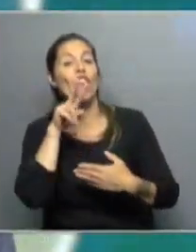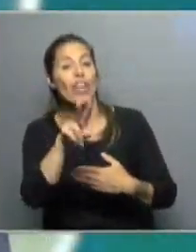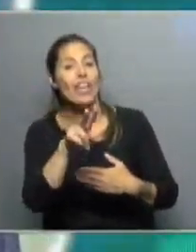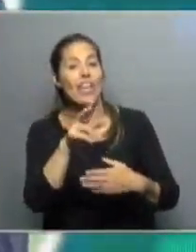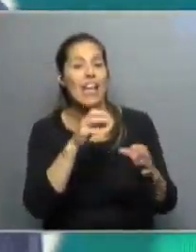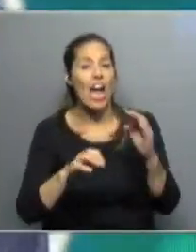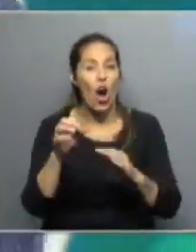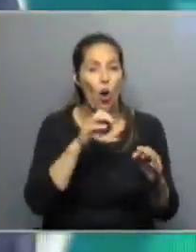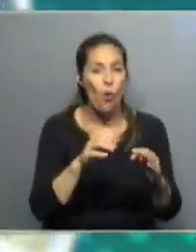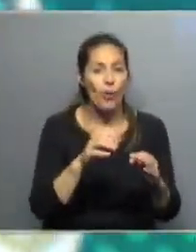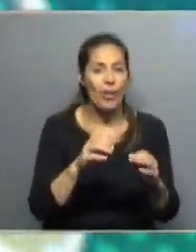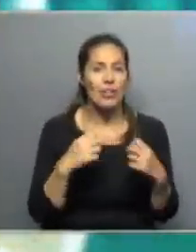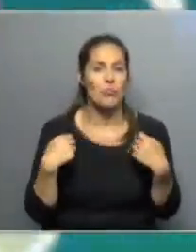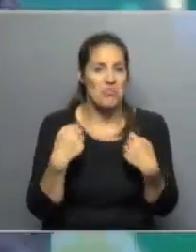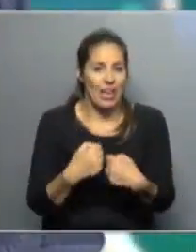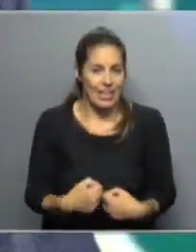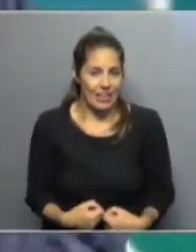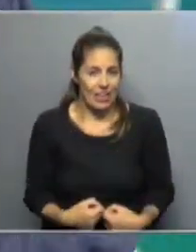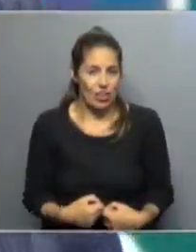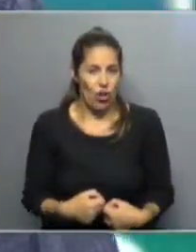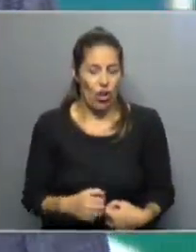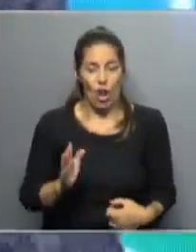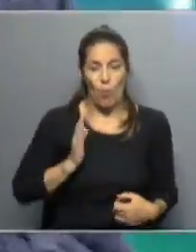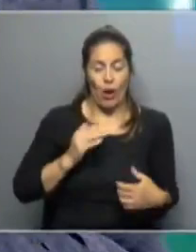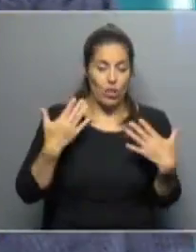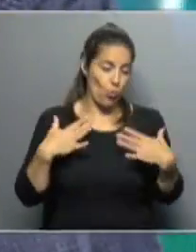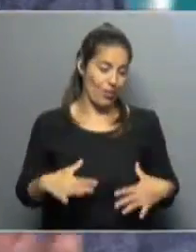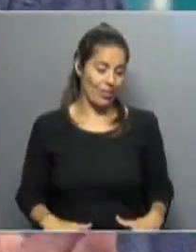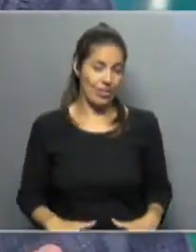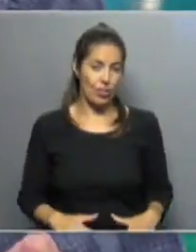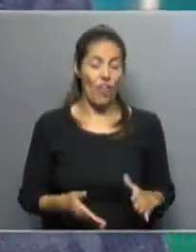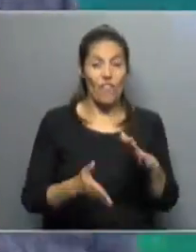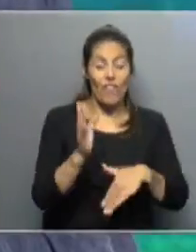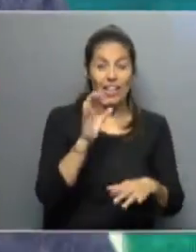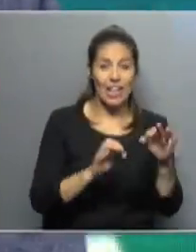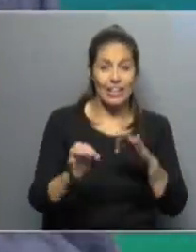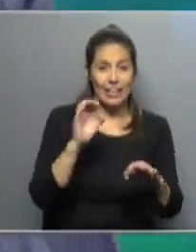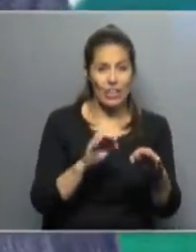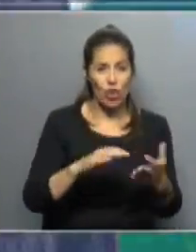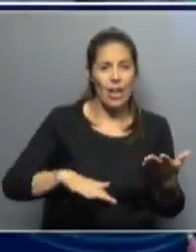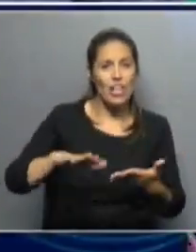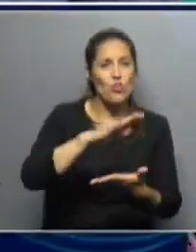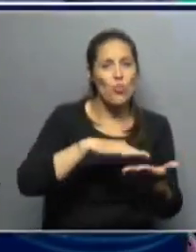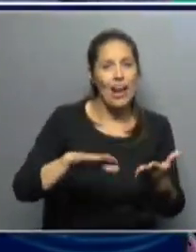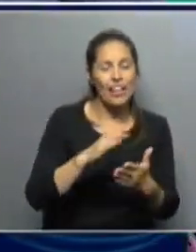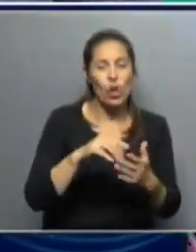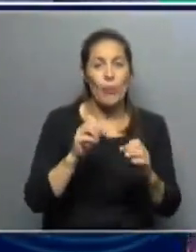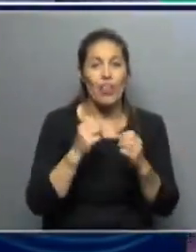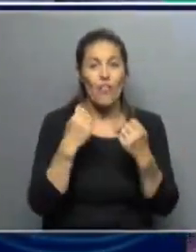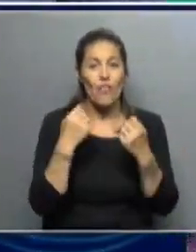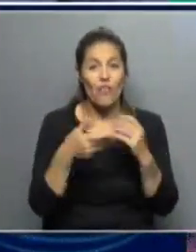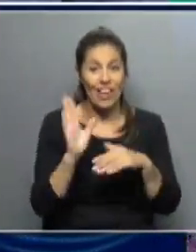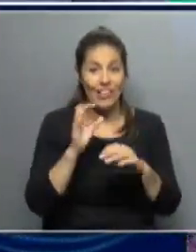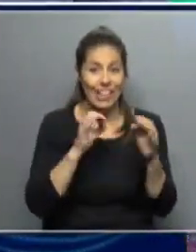su saquito que tiene la señora, su vestidito para salir. Van al teatro, en su barrio, pero van al teatro. Y tiene